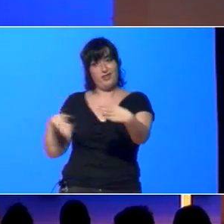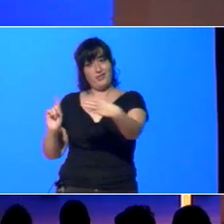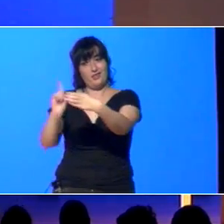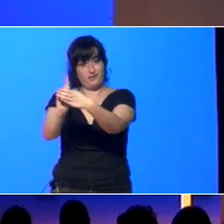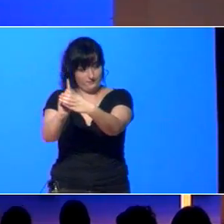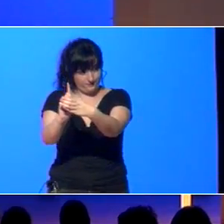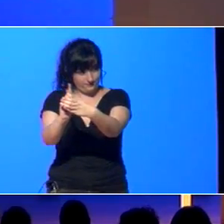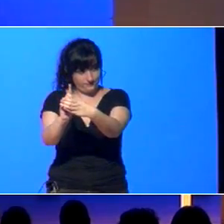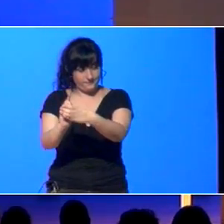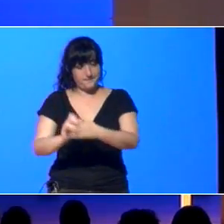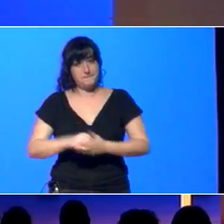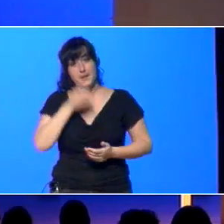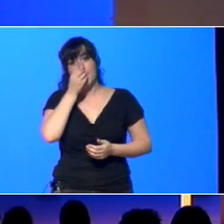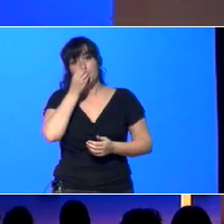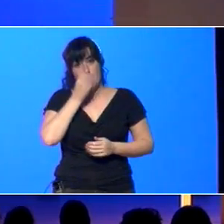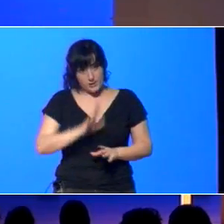Bueno,